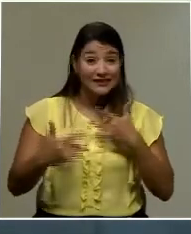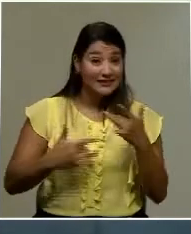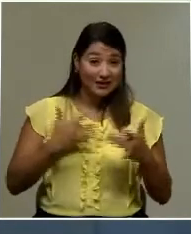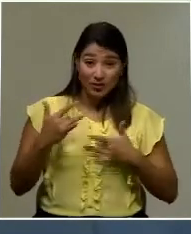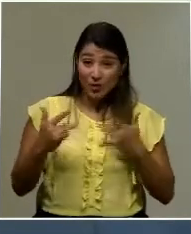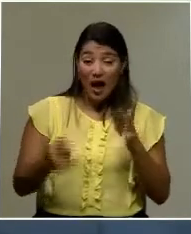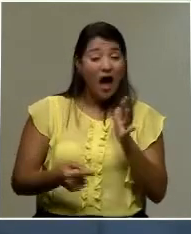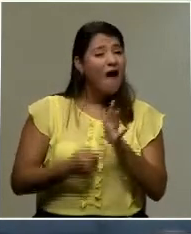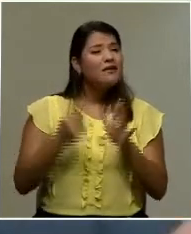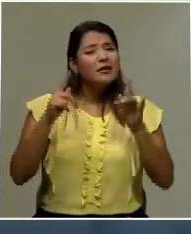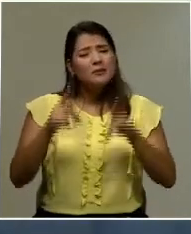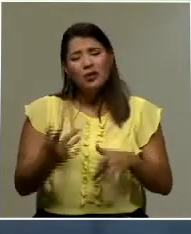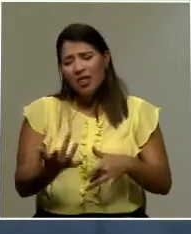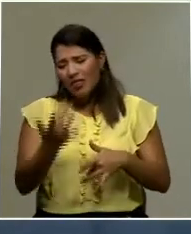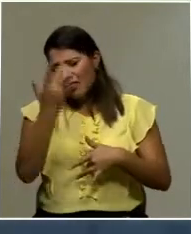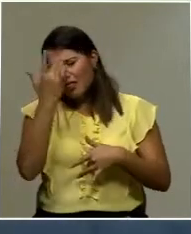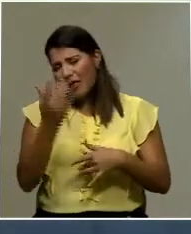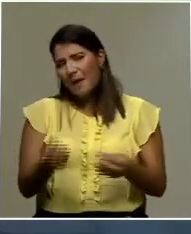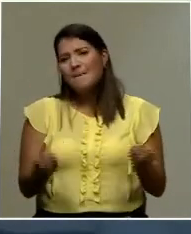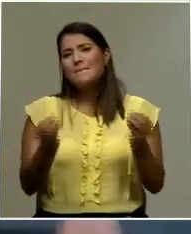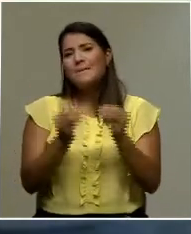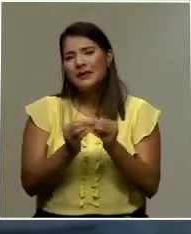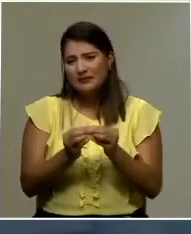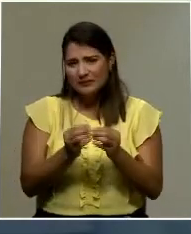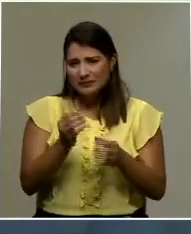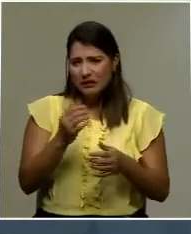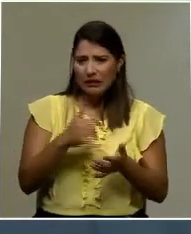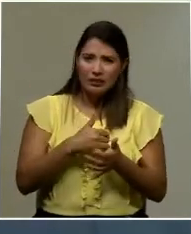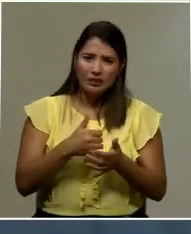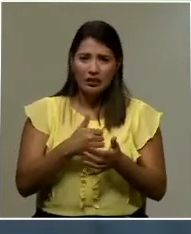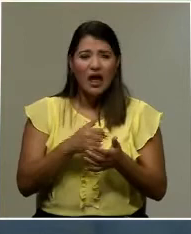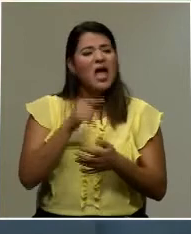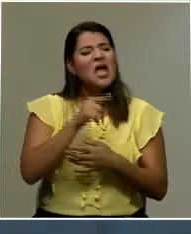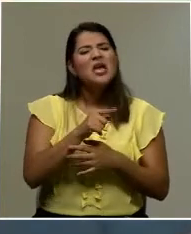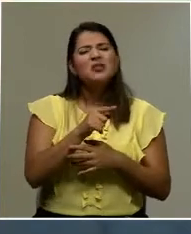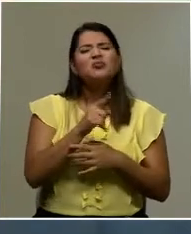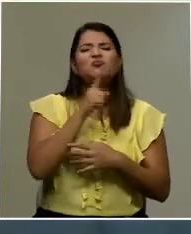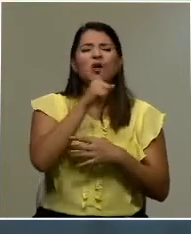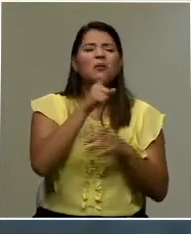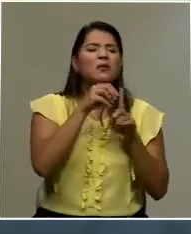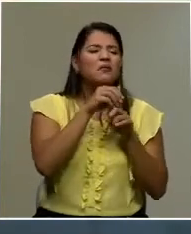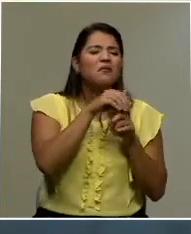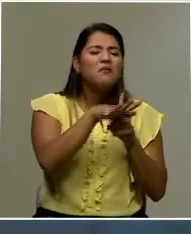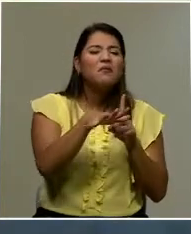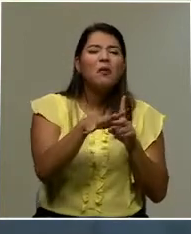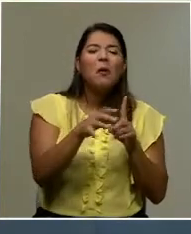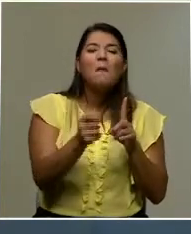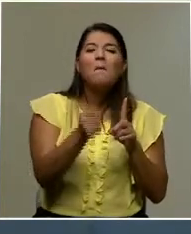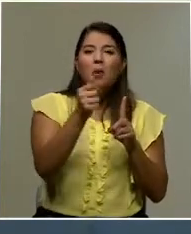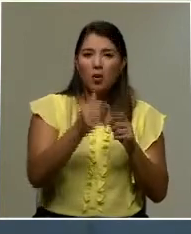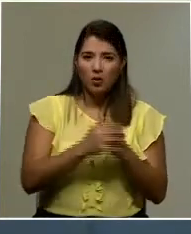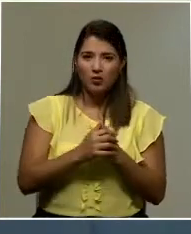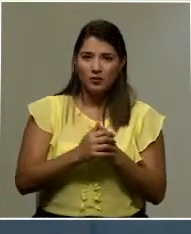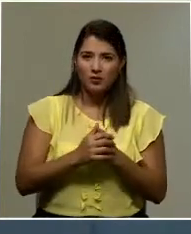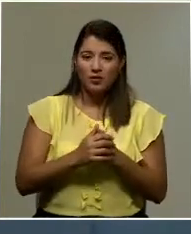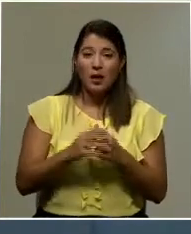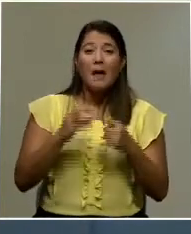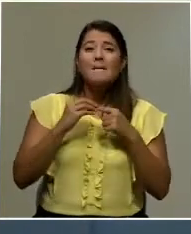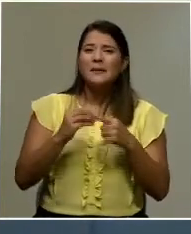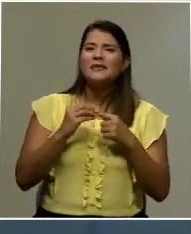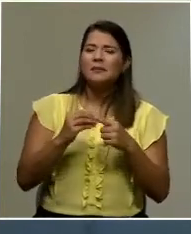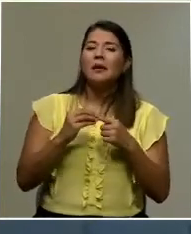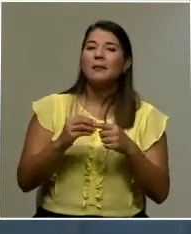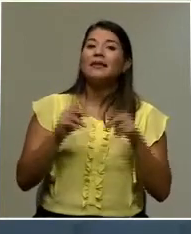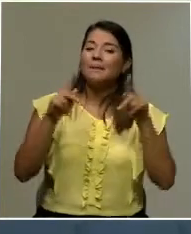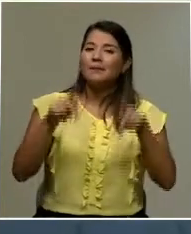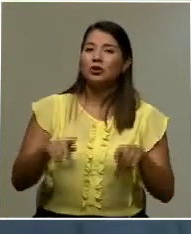de COVID, estos contagian mal, contagian poco. Es sobre todo la gente que no tiene síntomas o que justo está empezando, los que son muy